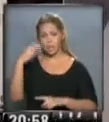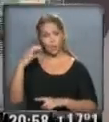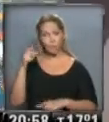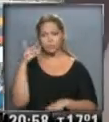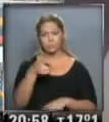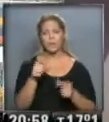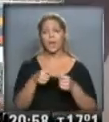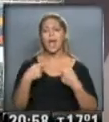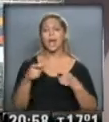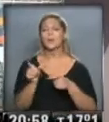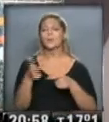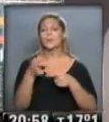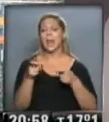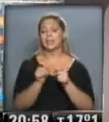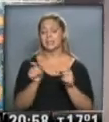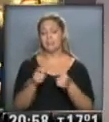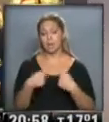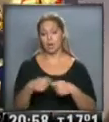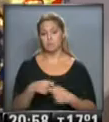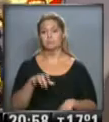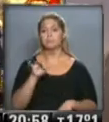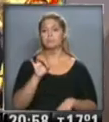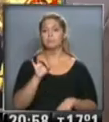estadios. Solo un empate en